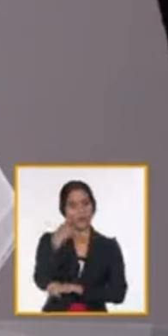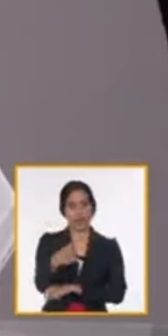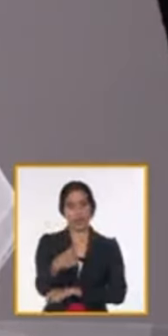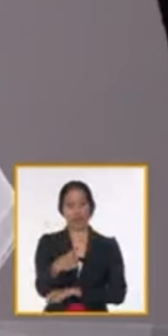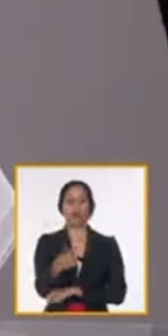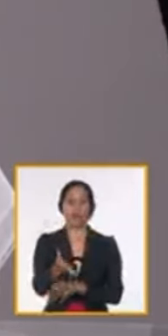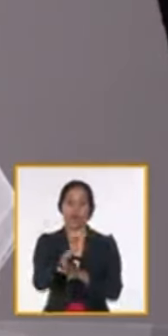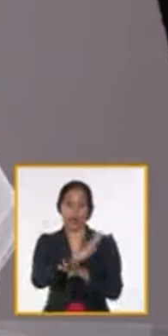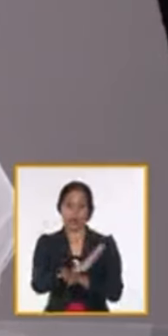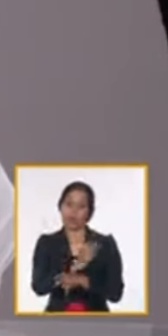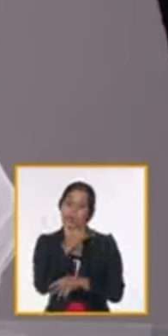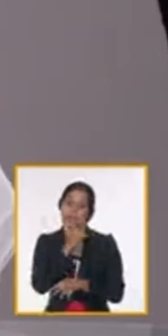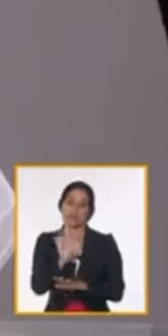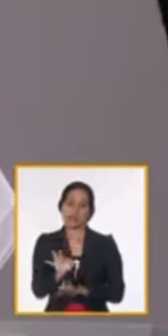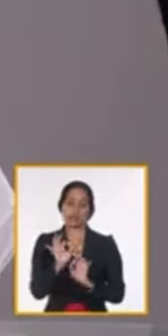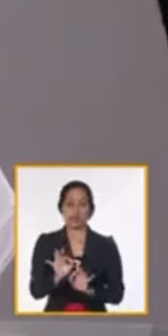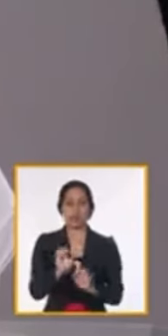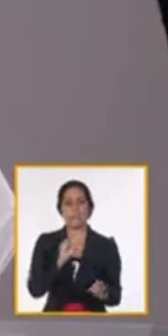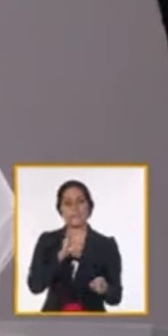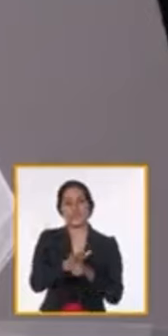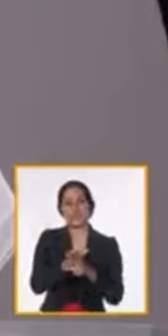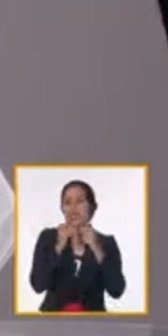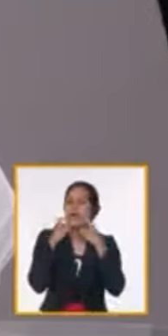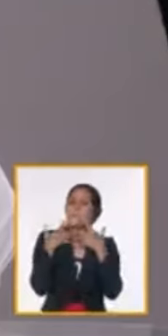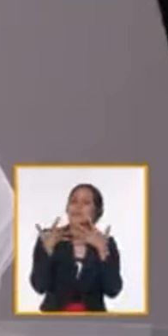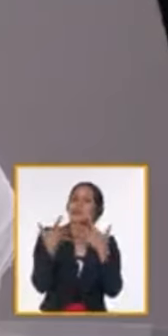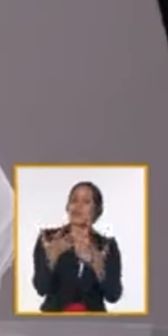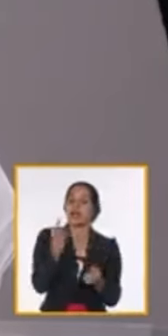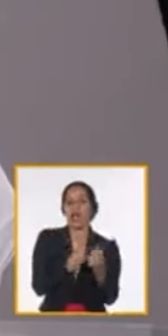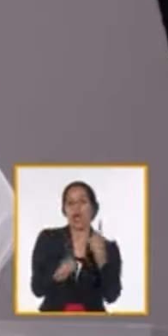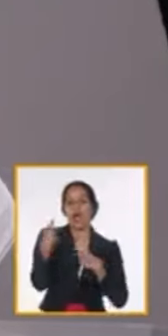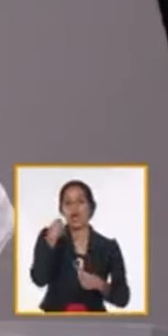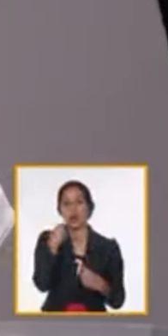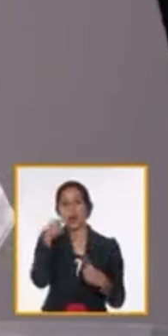2 décadas, y estamos tratando de solidificar